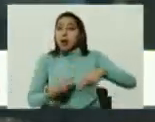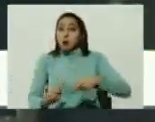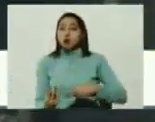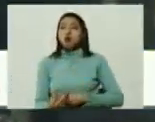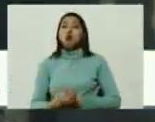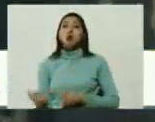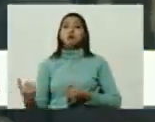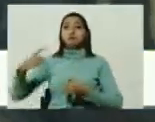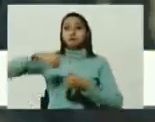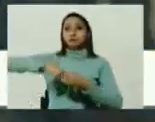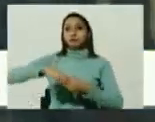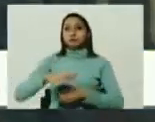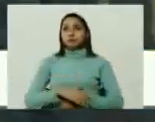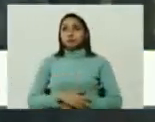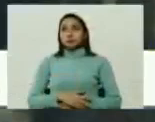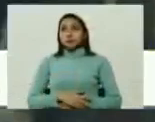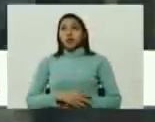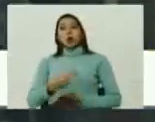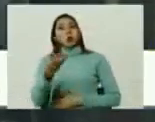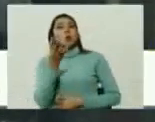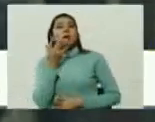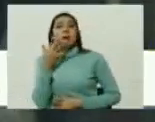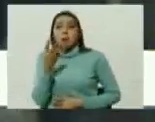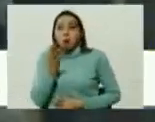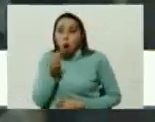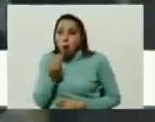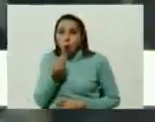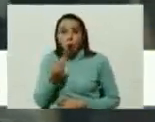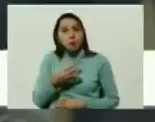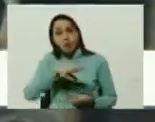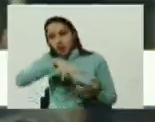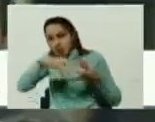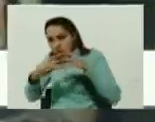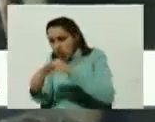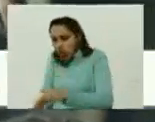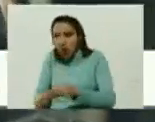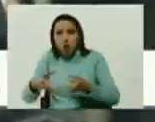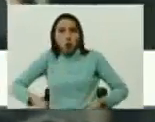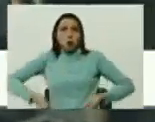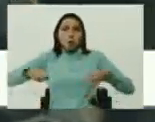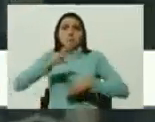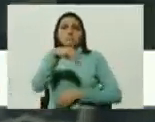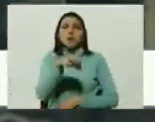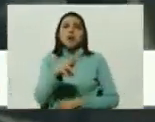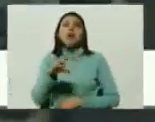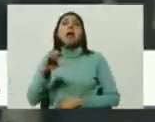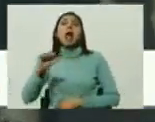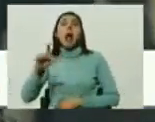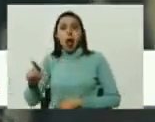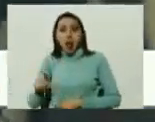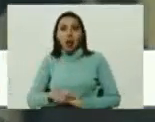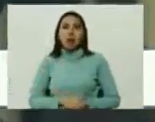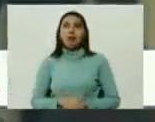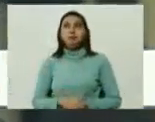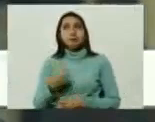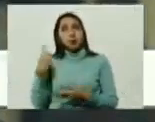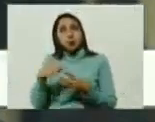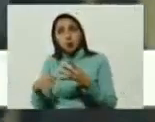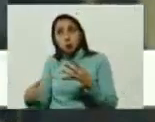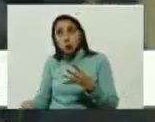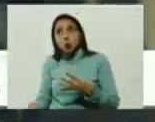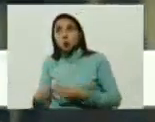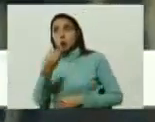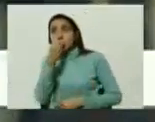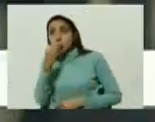como los programas de alimentación mercal pedeval los class el